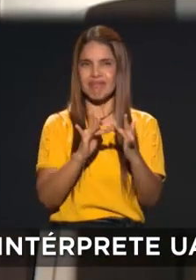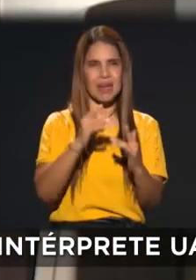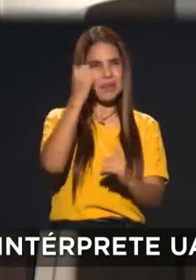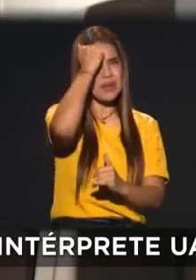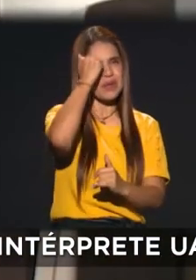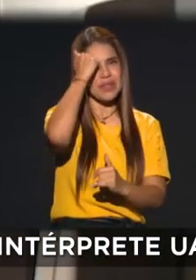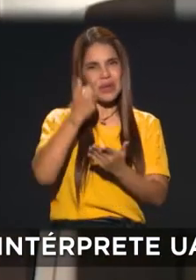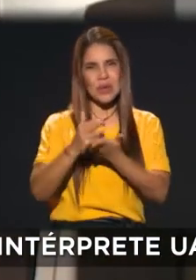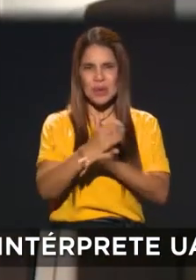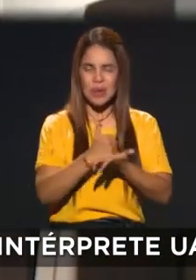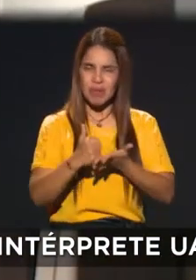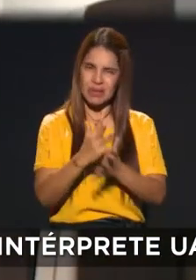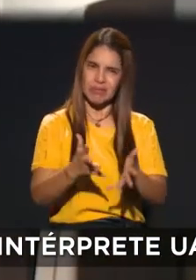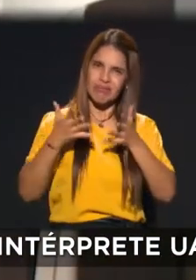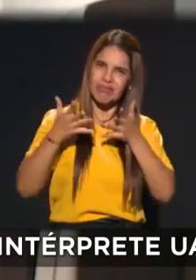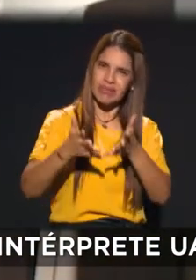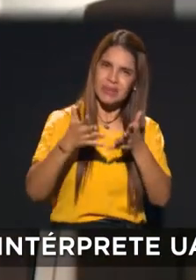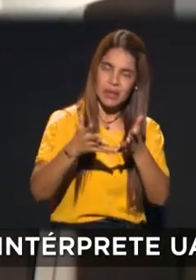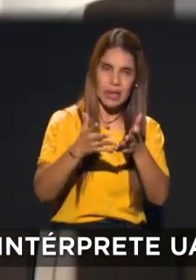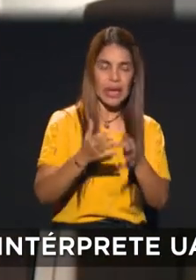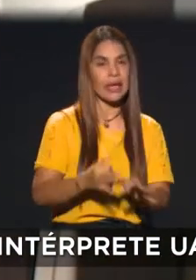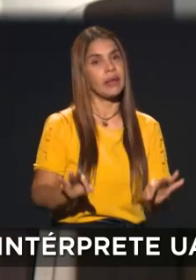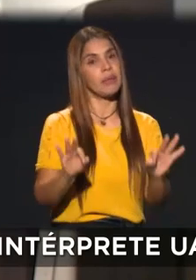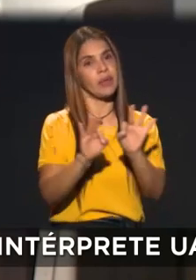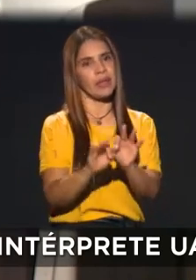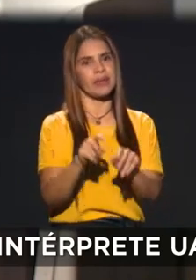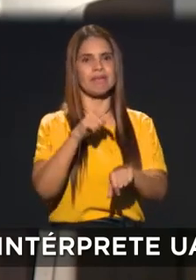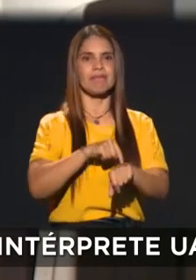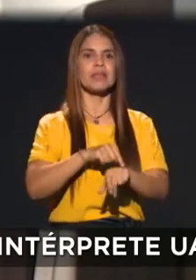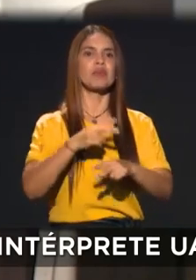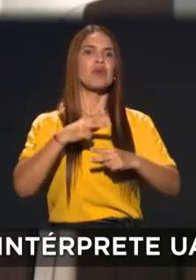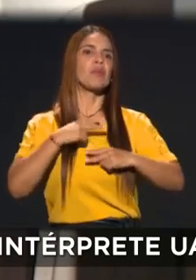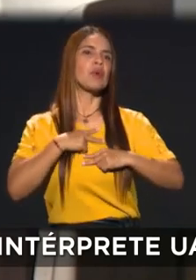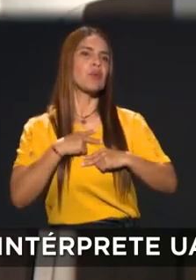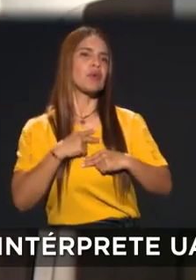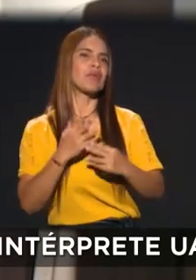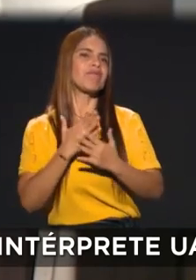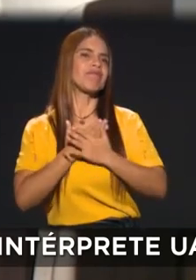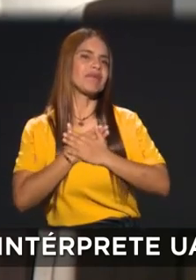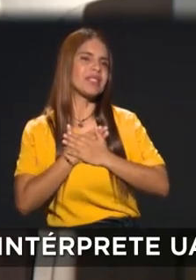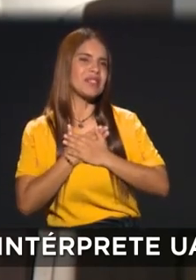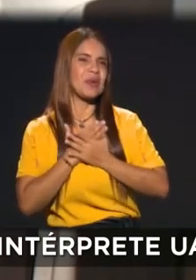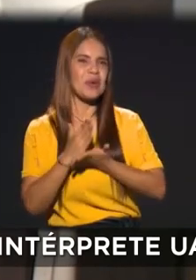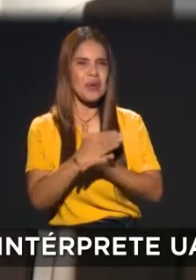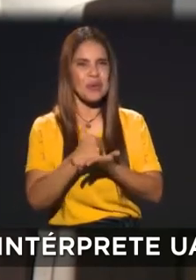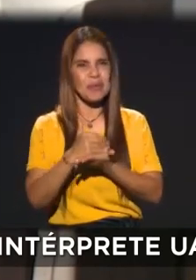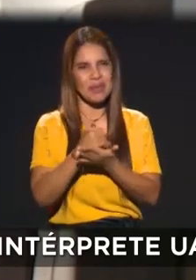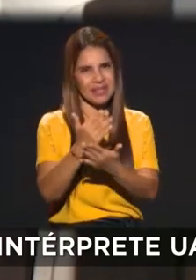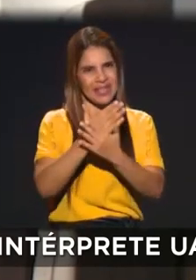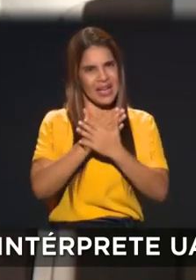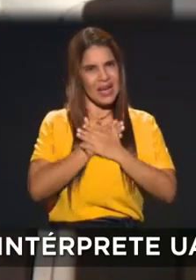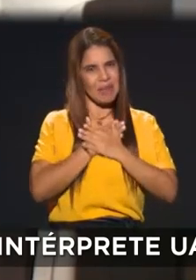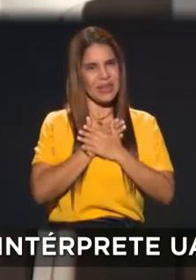ese estar para los otros. Sin embargo, qué lindo también saberse dar un tiempo para estar consigo mismo y poderse compartir como